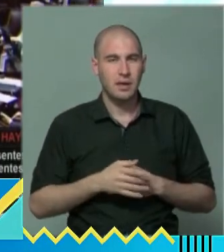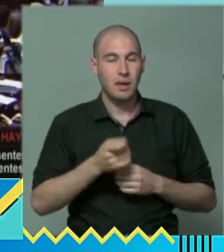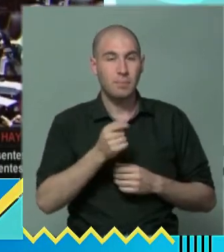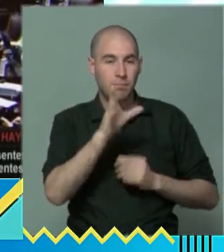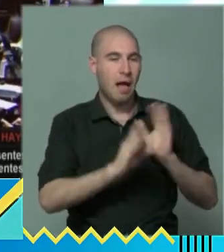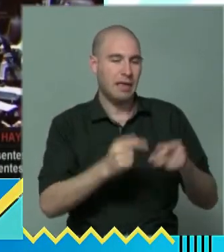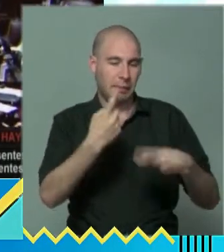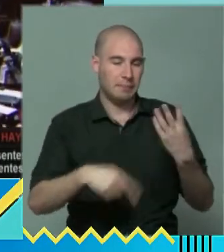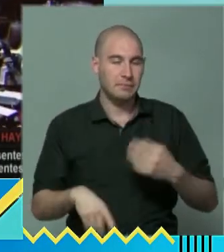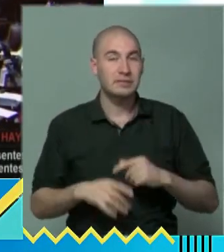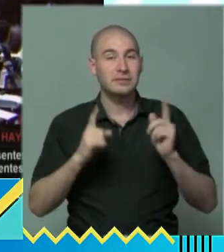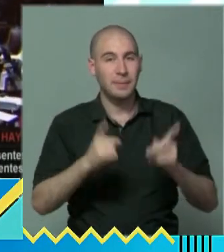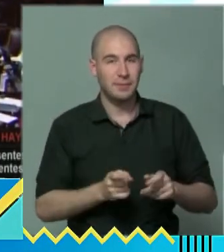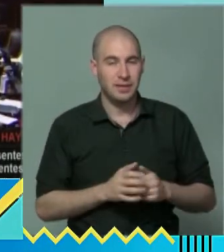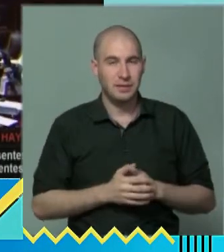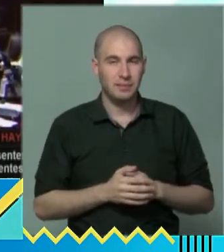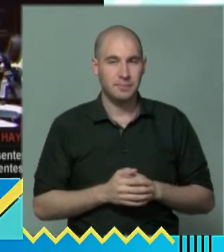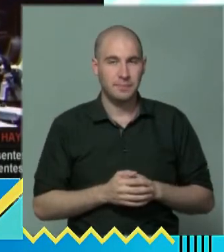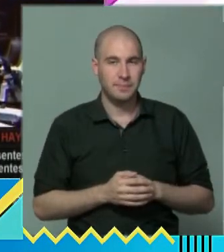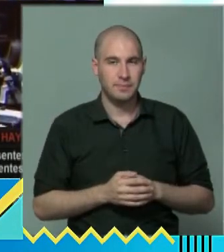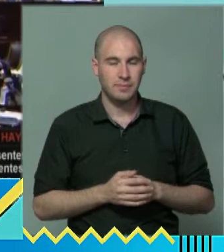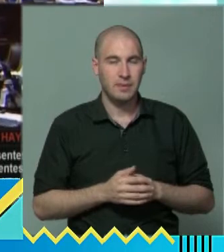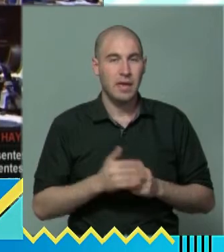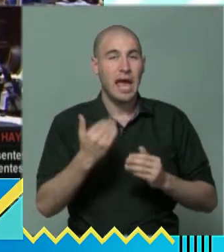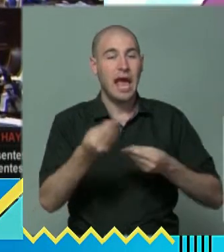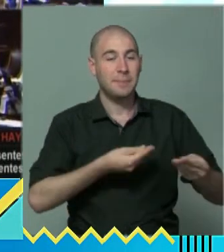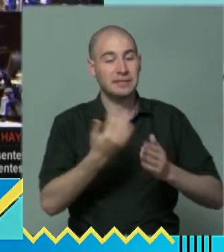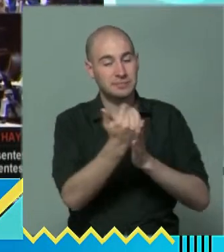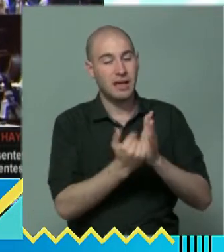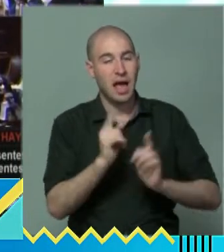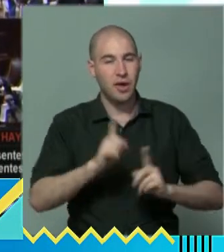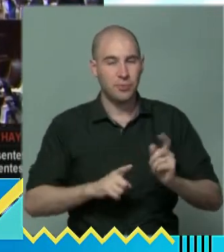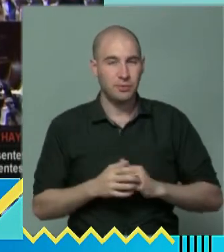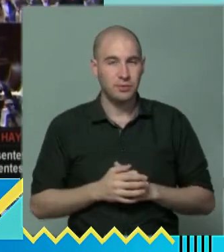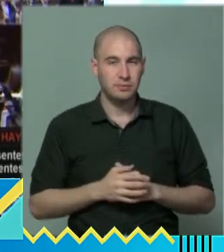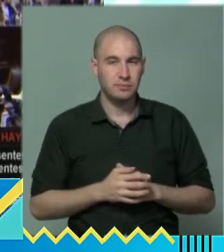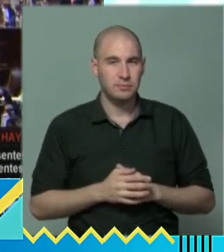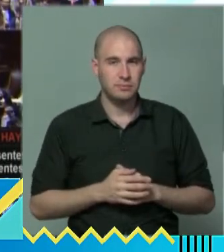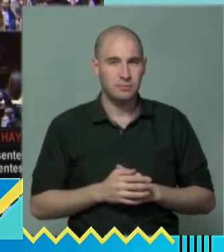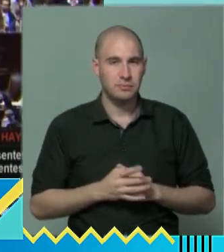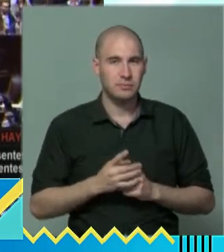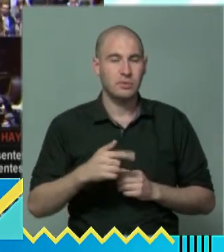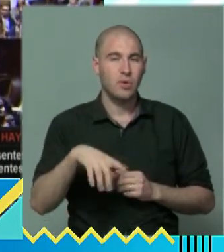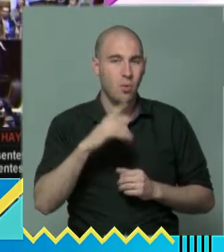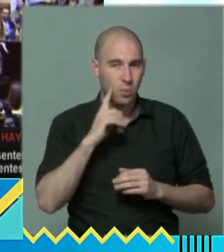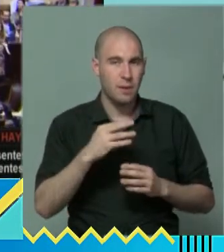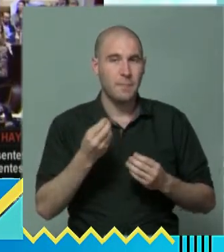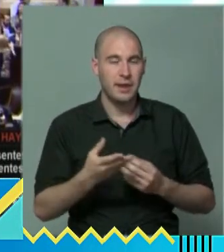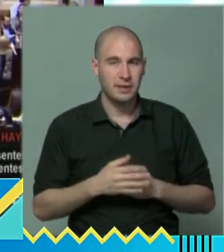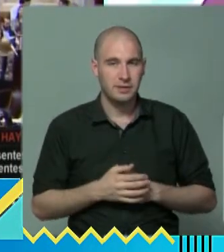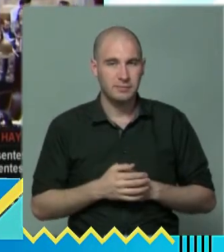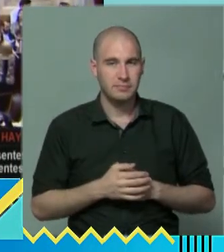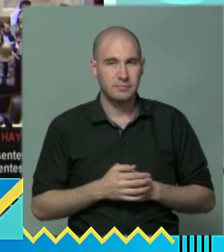país, etcétera, sino también la posibilidad de que determinadas empresas tengamos programas para no estar vinculadas